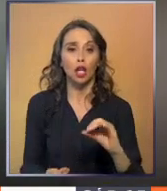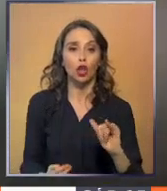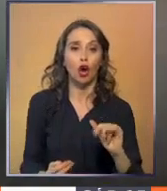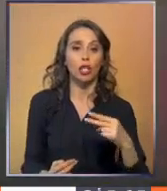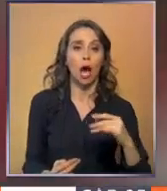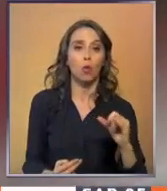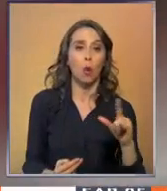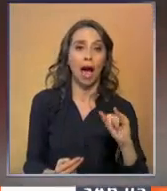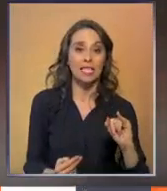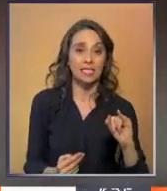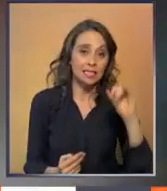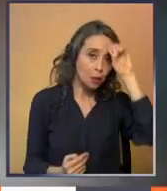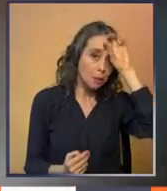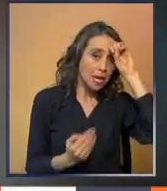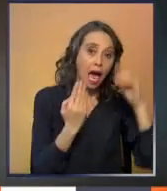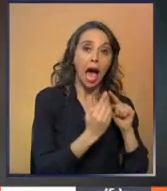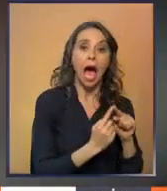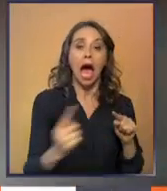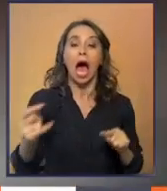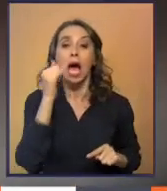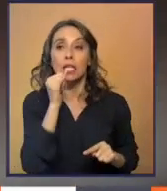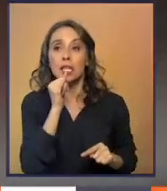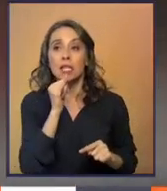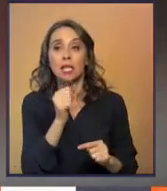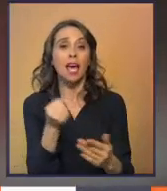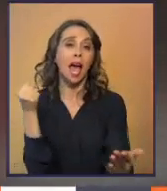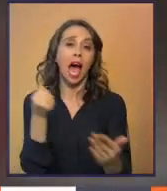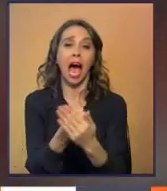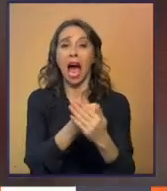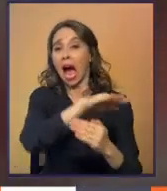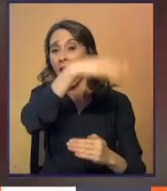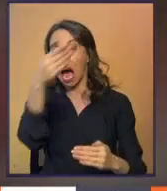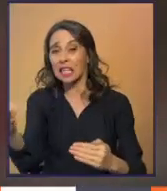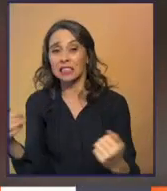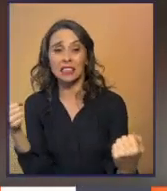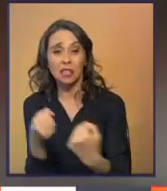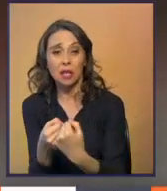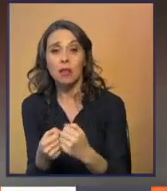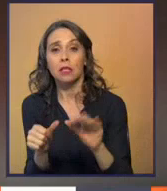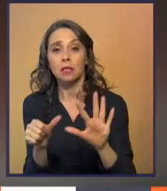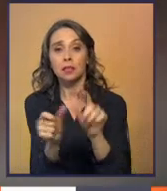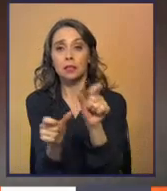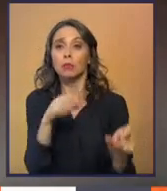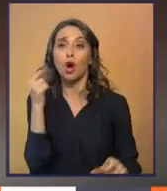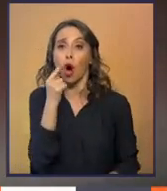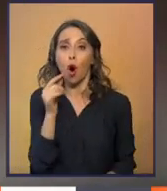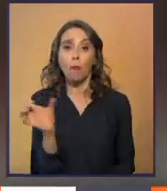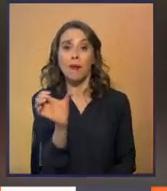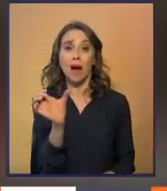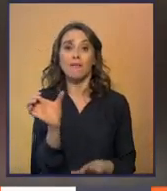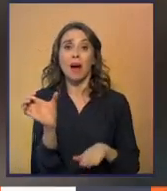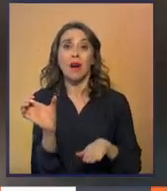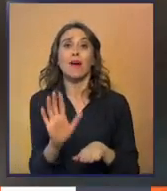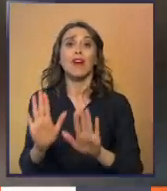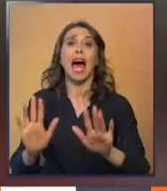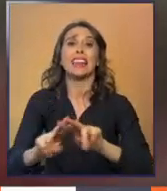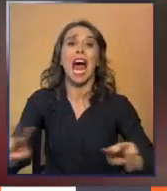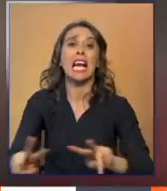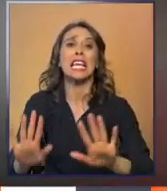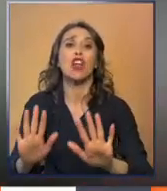hasta Iquique. Un accidente que acabó con la vida de seis personas. Vamos, tranquilo,